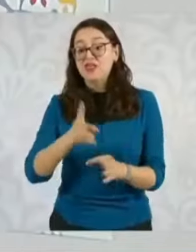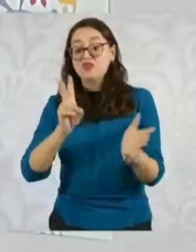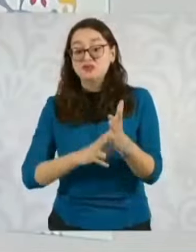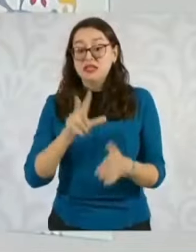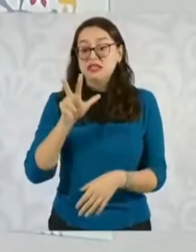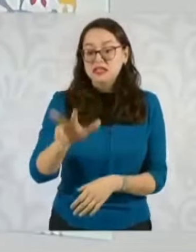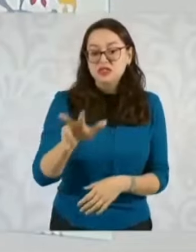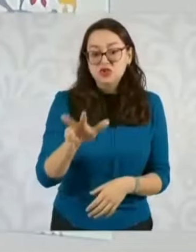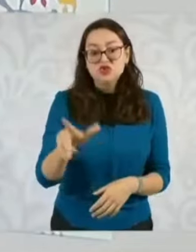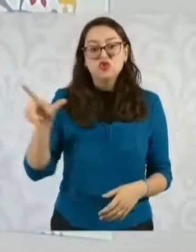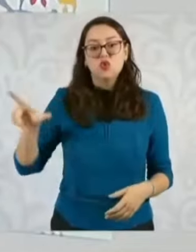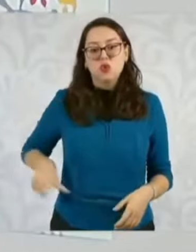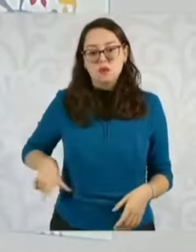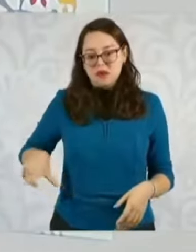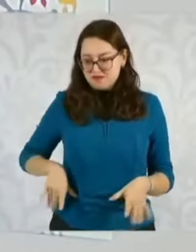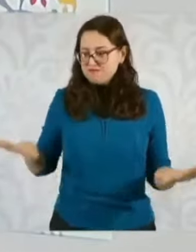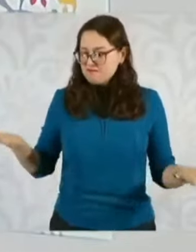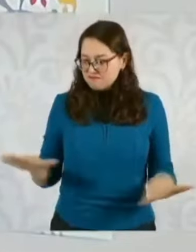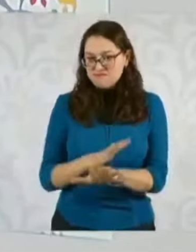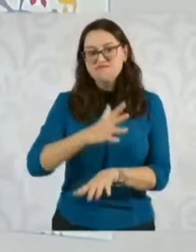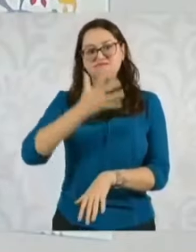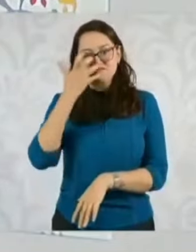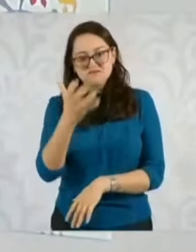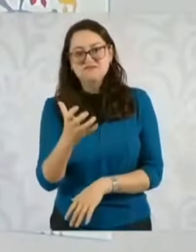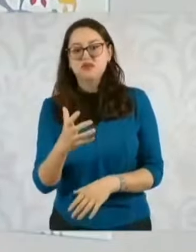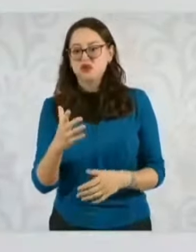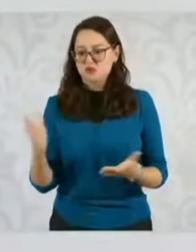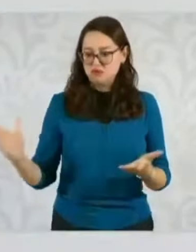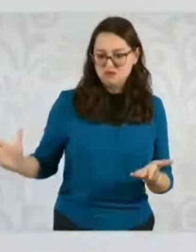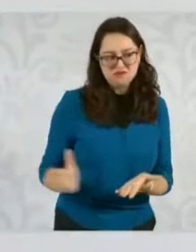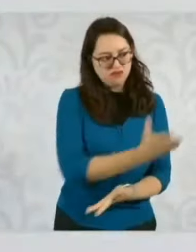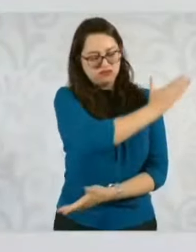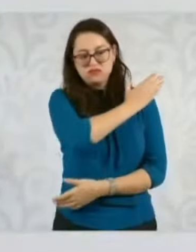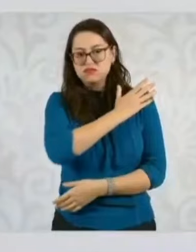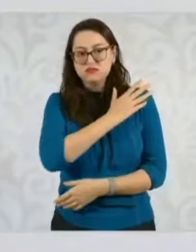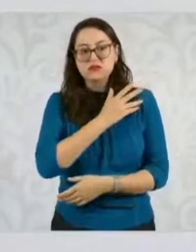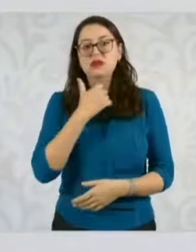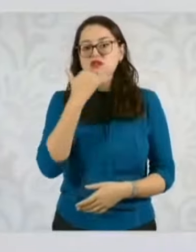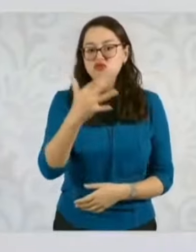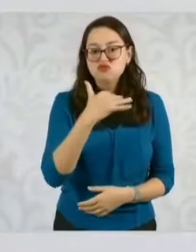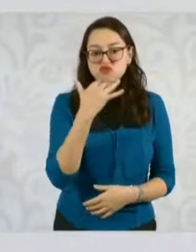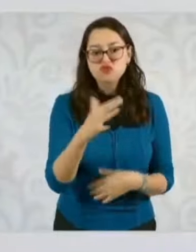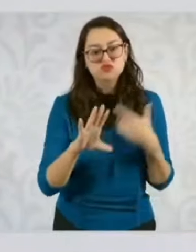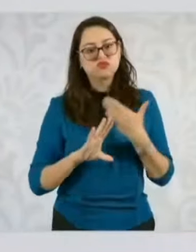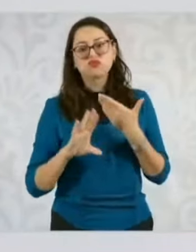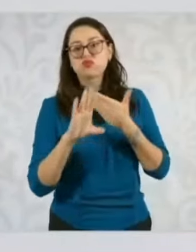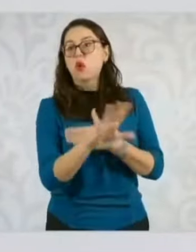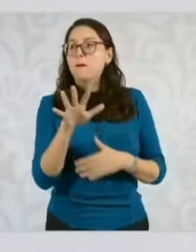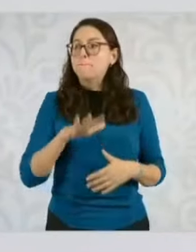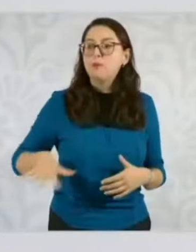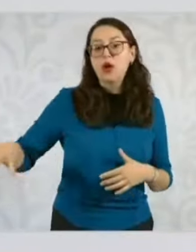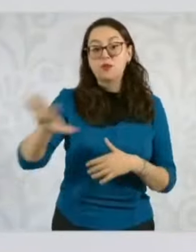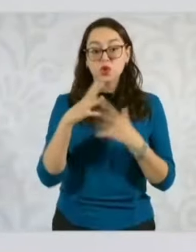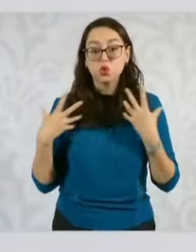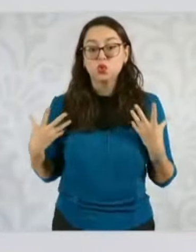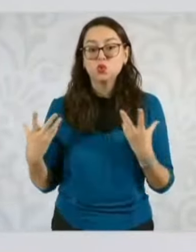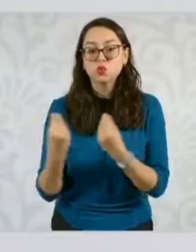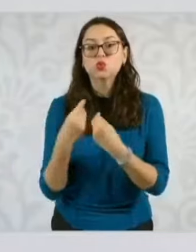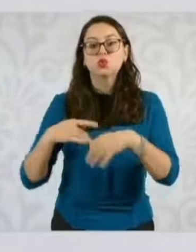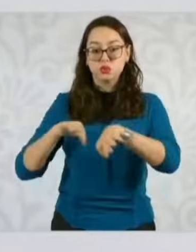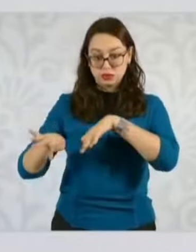económico y que trabaja de manera permanente con el pueblo y erradicando cualquier forma de corrupción y de